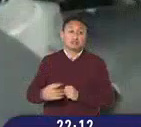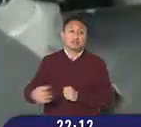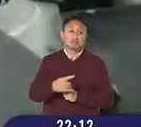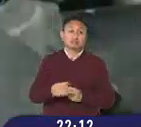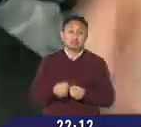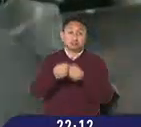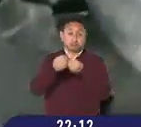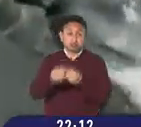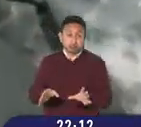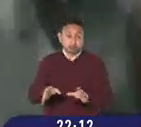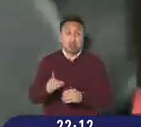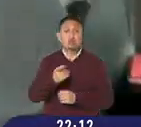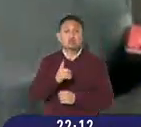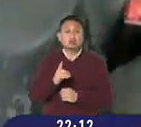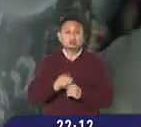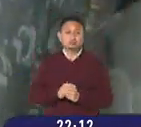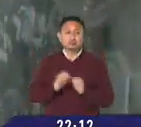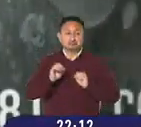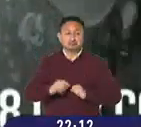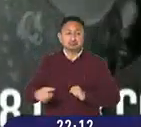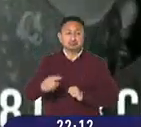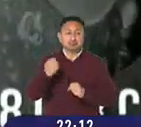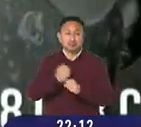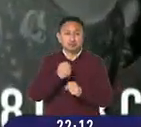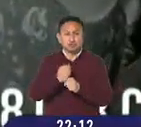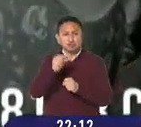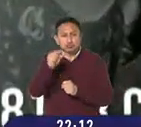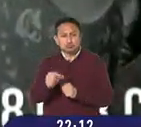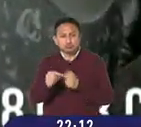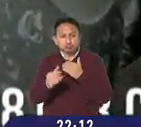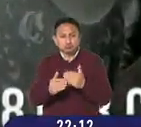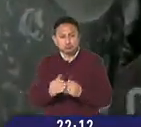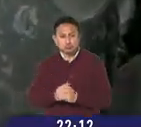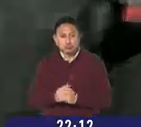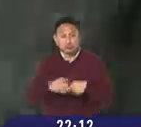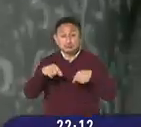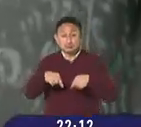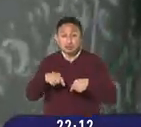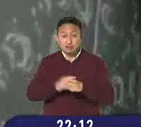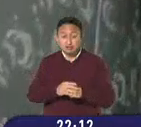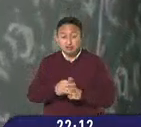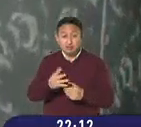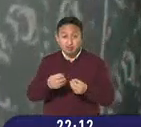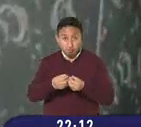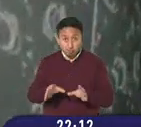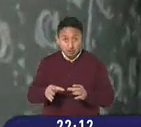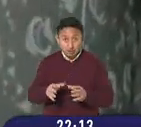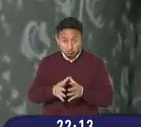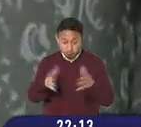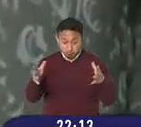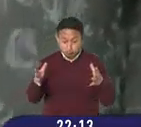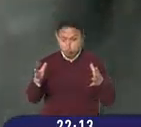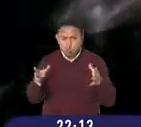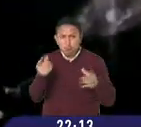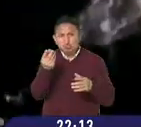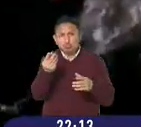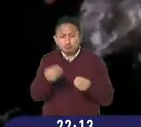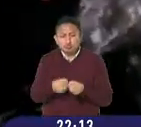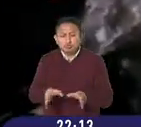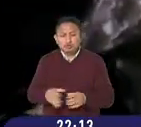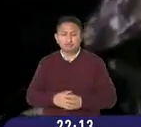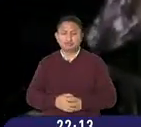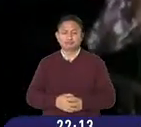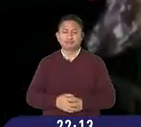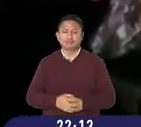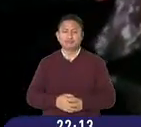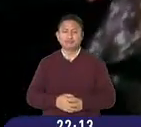de grandes cargamentos. Lo hacen en un trabajo de hormiga, es decir, si son detectados, no pierden mucho. En Quito informó